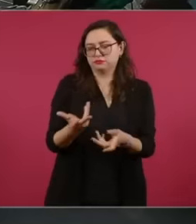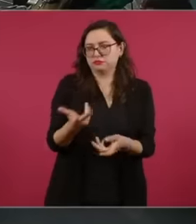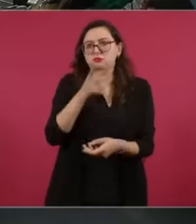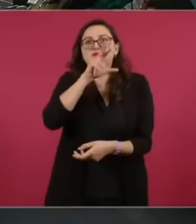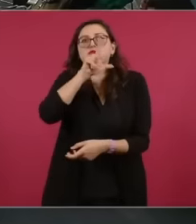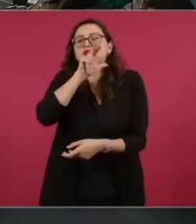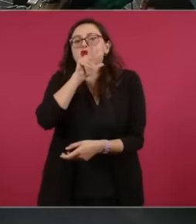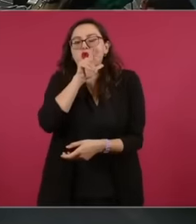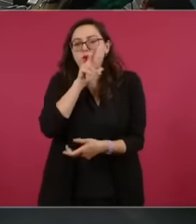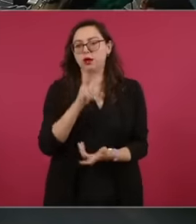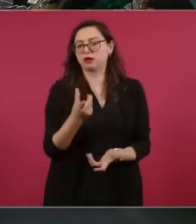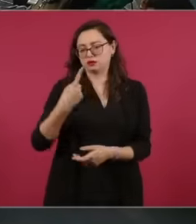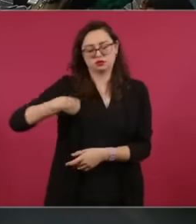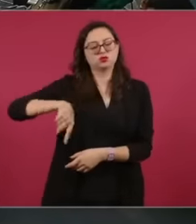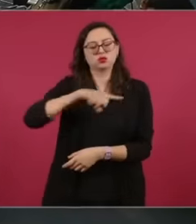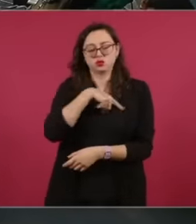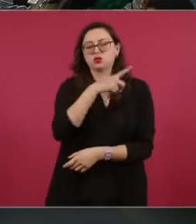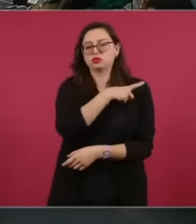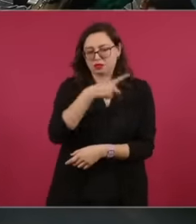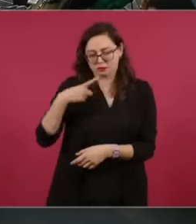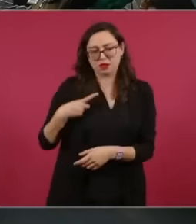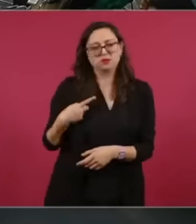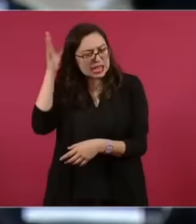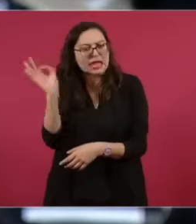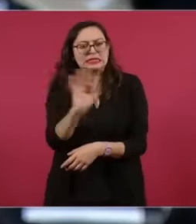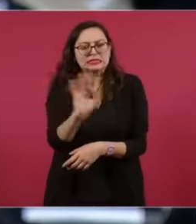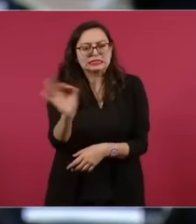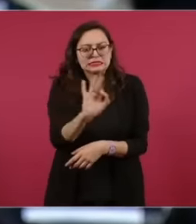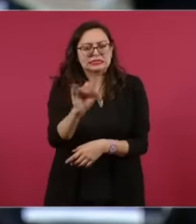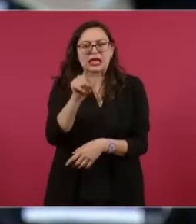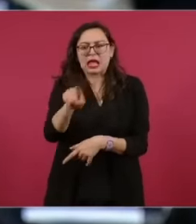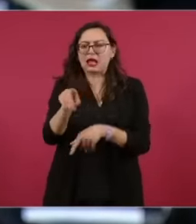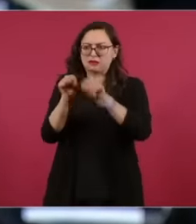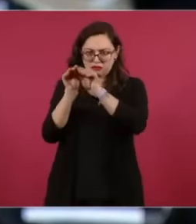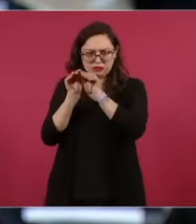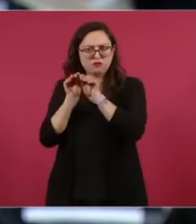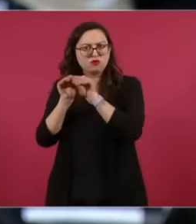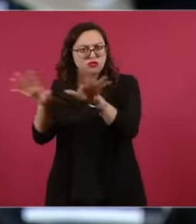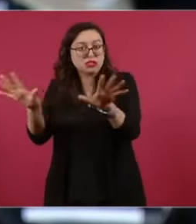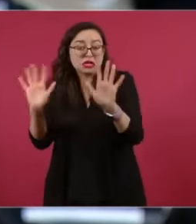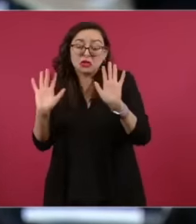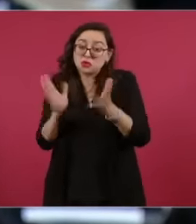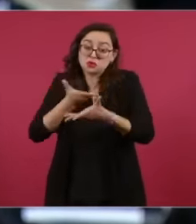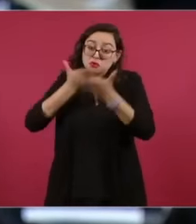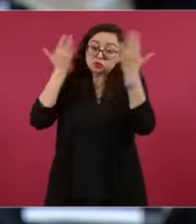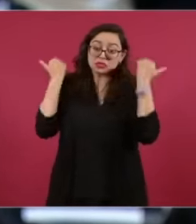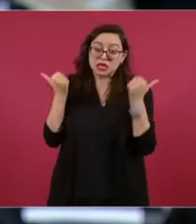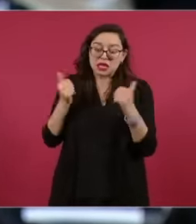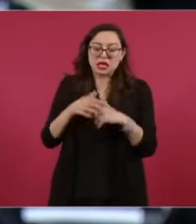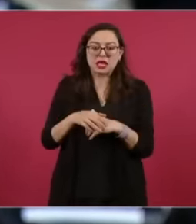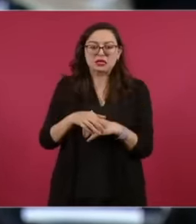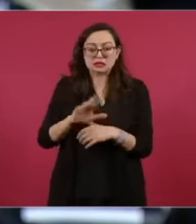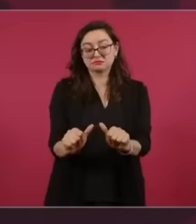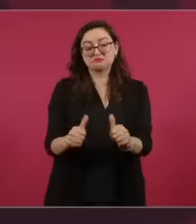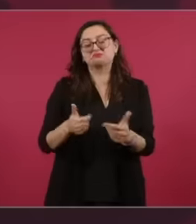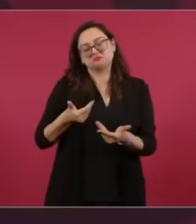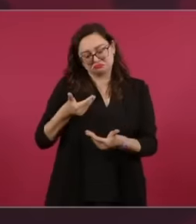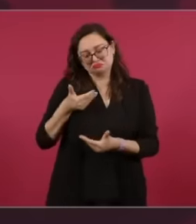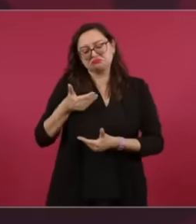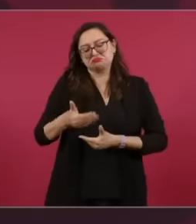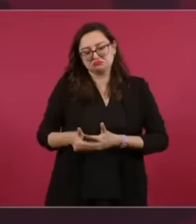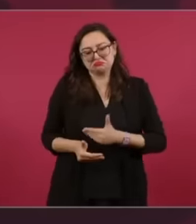seguridad, y nosotros estamos obligados a garantizar la paz y la tranquilidad en el país, y vamos